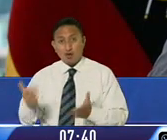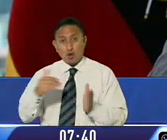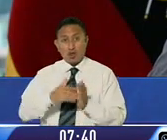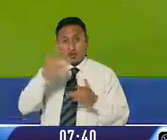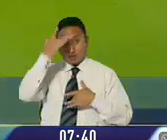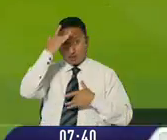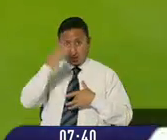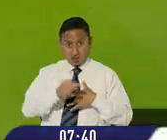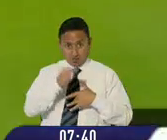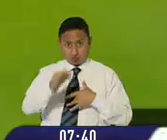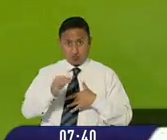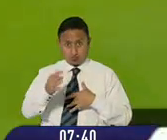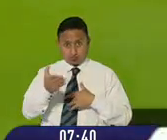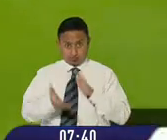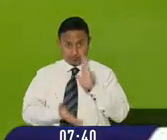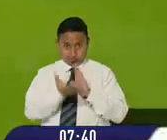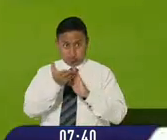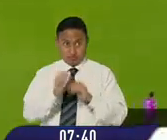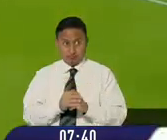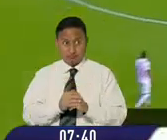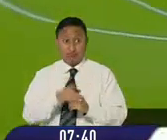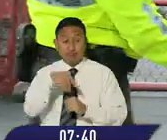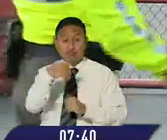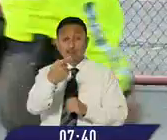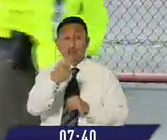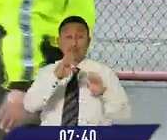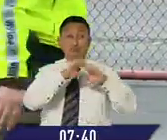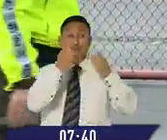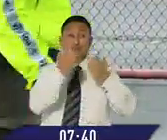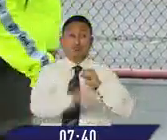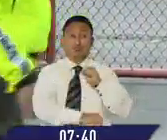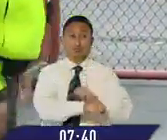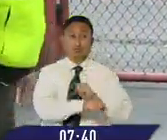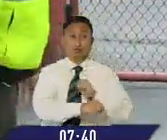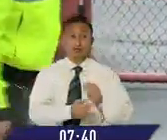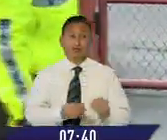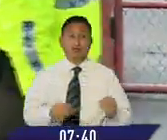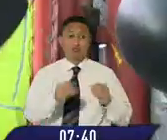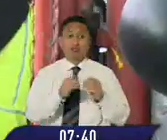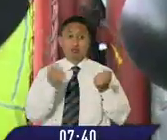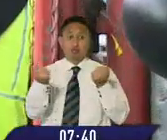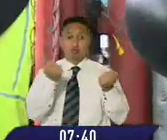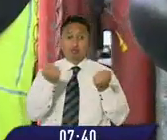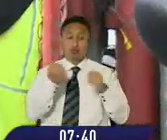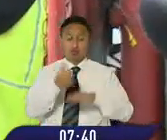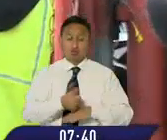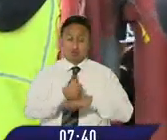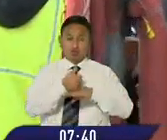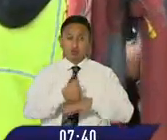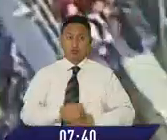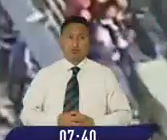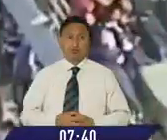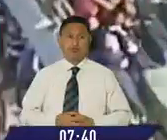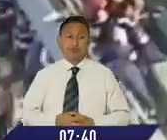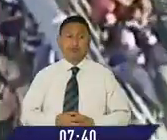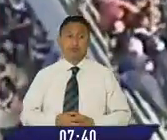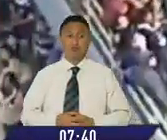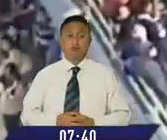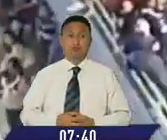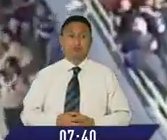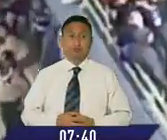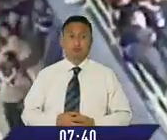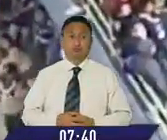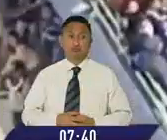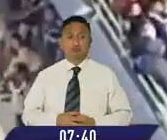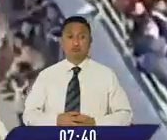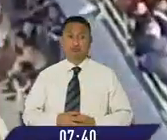Confiemos en que no. En los próximos encuentros deportivos se reforzarán los controles por parte de las autoridades, informó